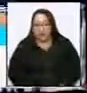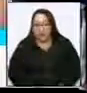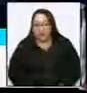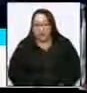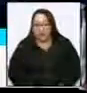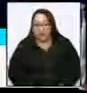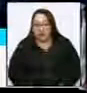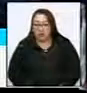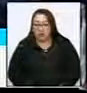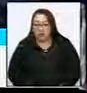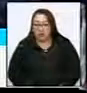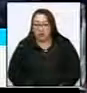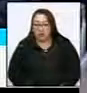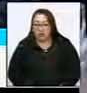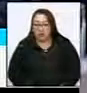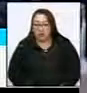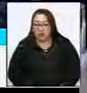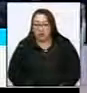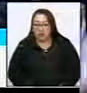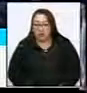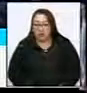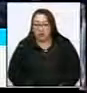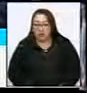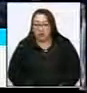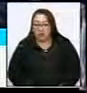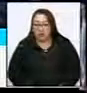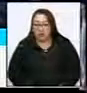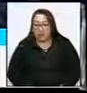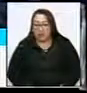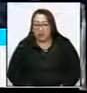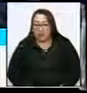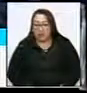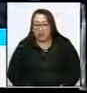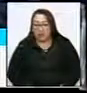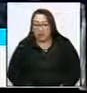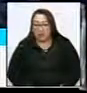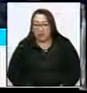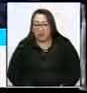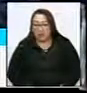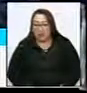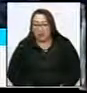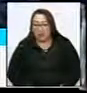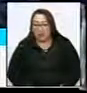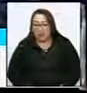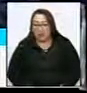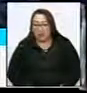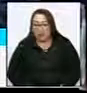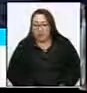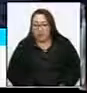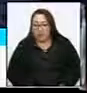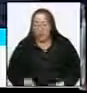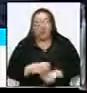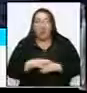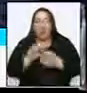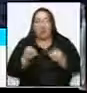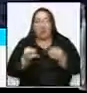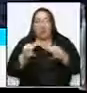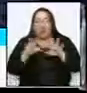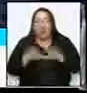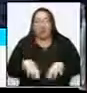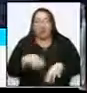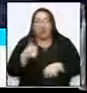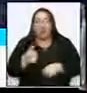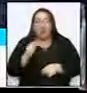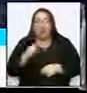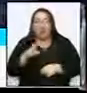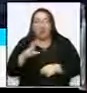amigo el doctor Natalian Primo respecto a cuál es el texto actual del 133,